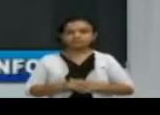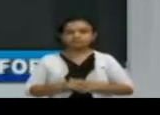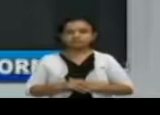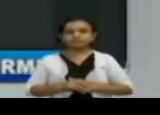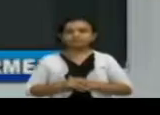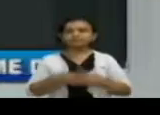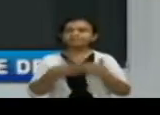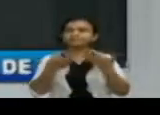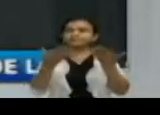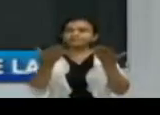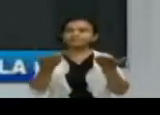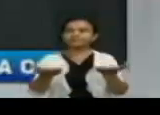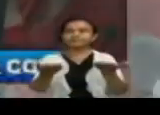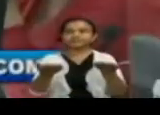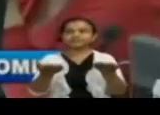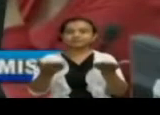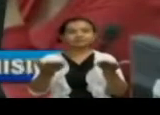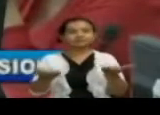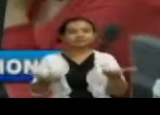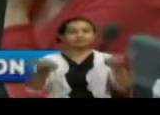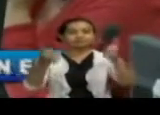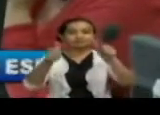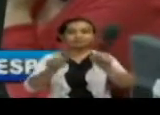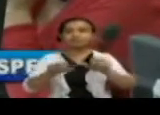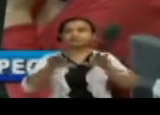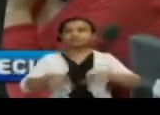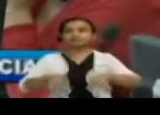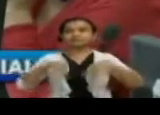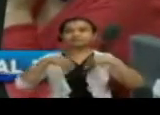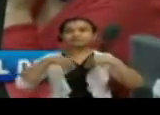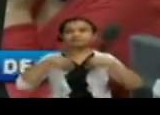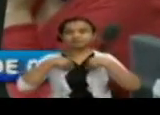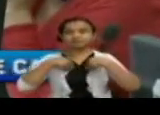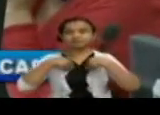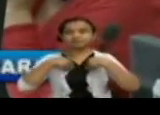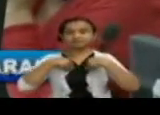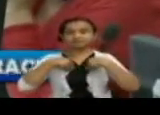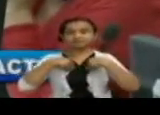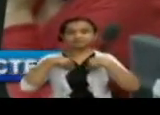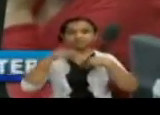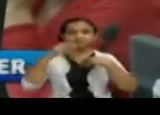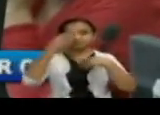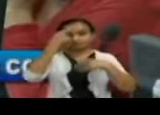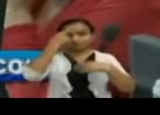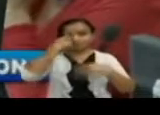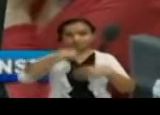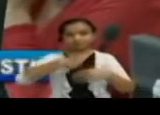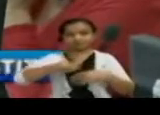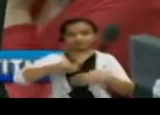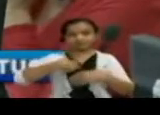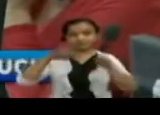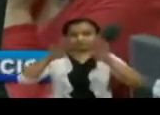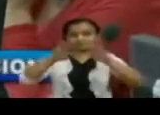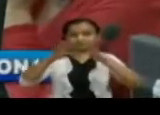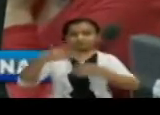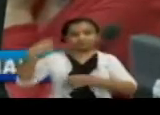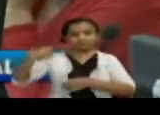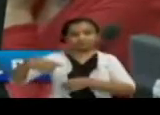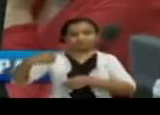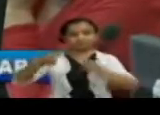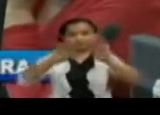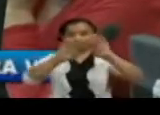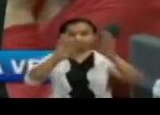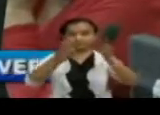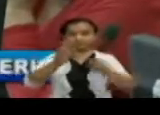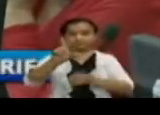presente, se aprueba para el cargo de Procuradora de los Derechos Humanos a la